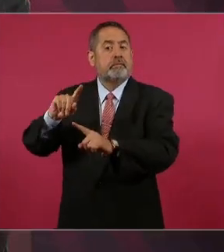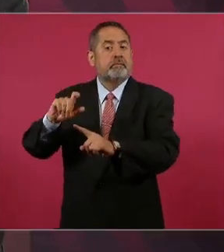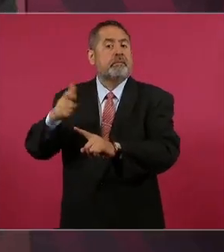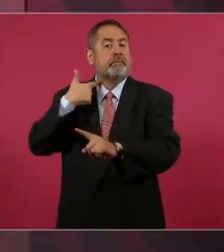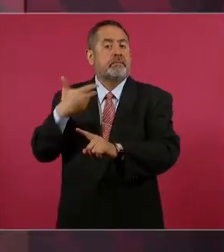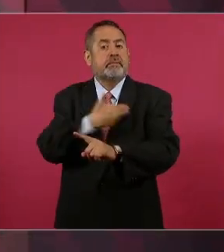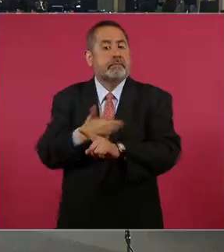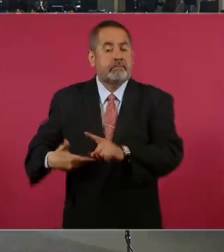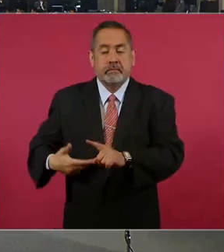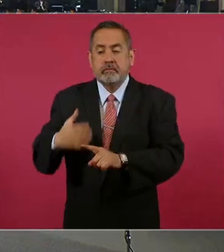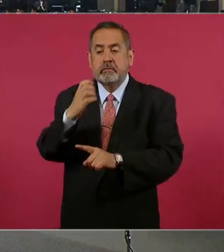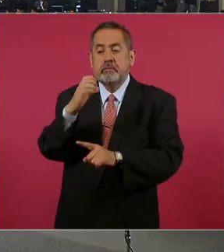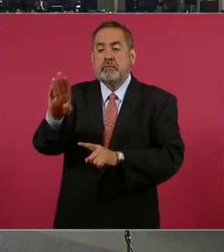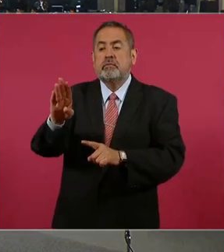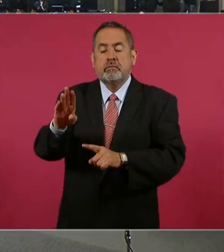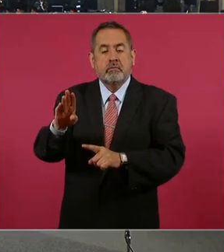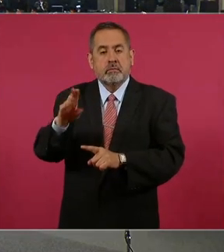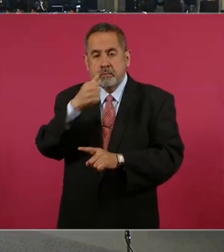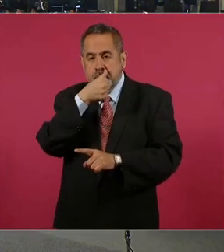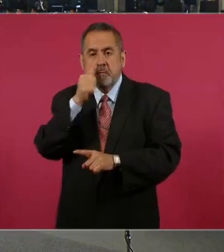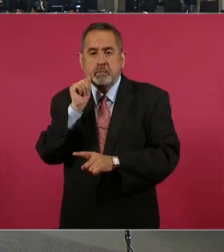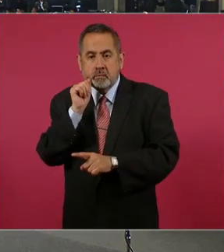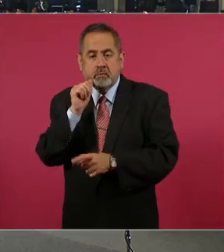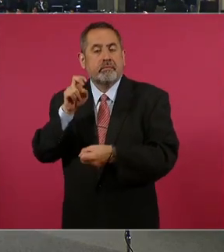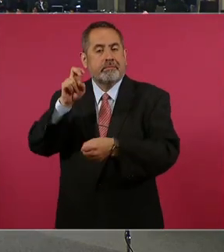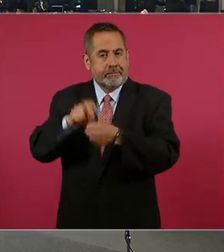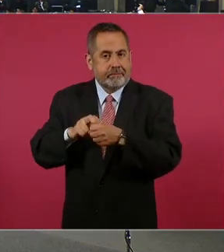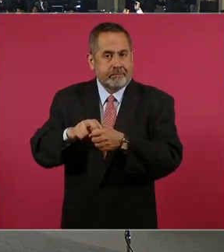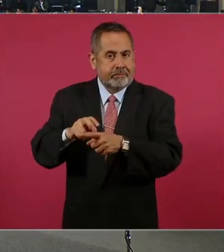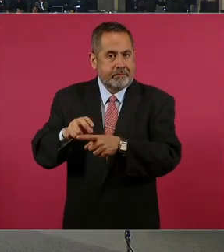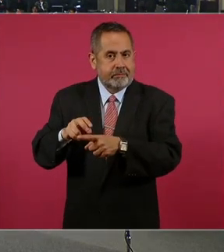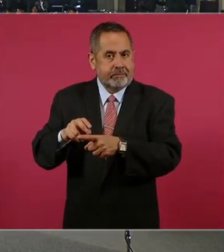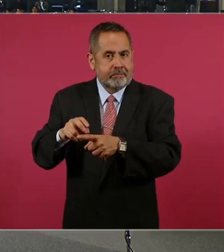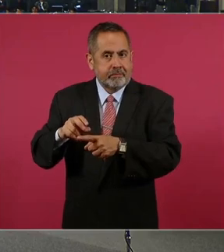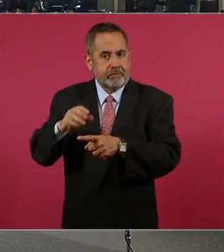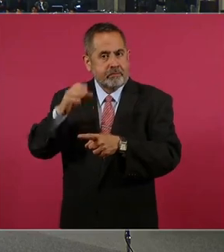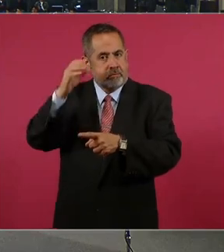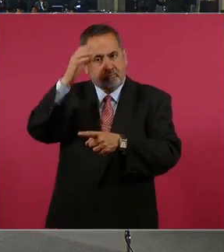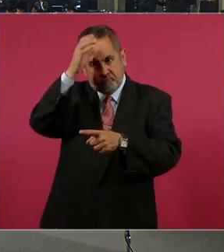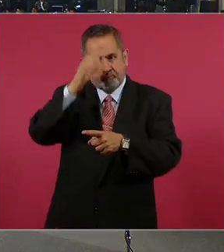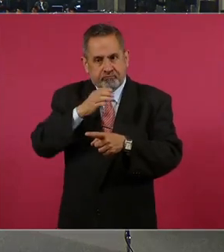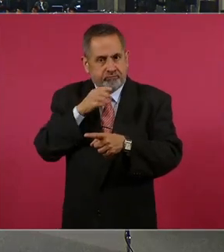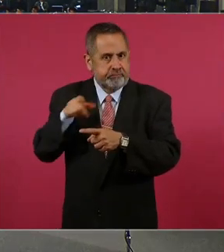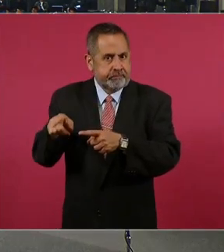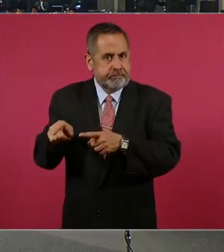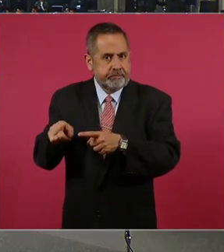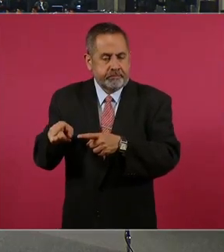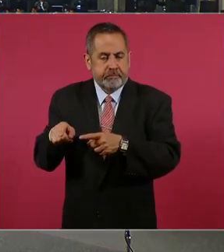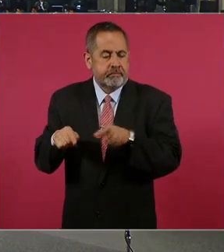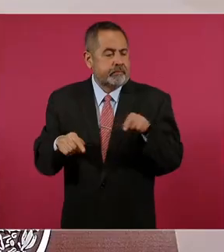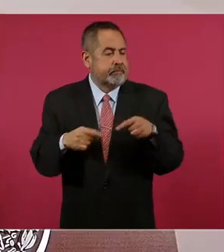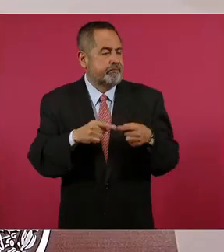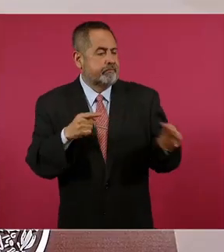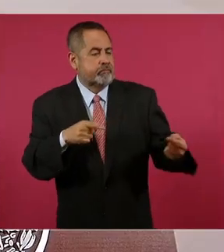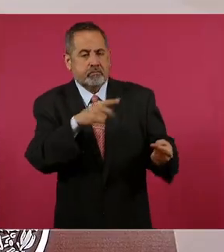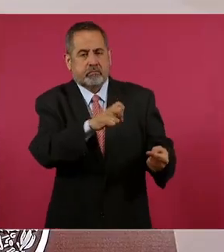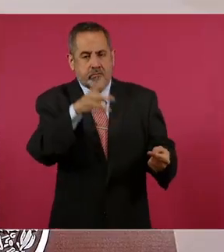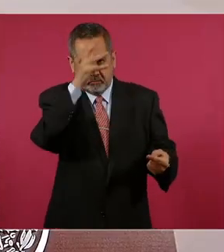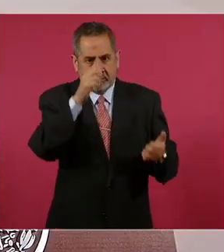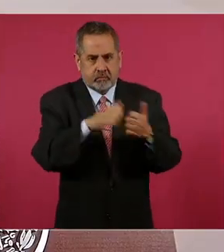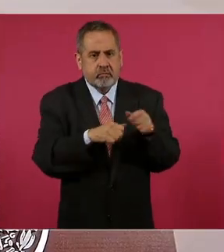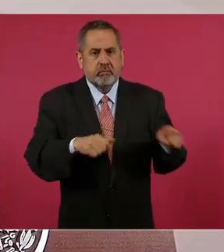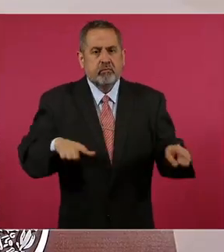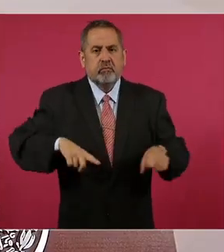Club Democrático Benito Juárez en Coahuila contra la reelección del gobernador Miguel